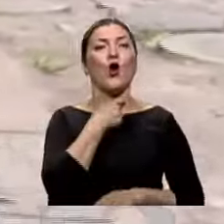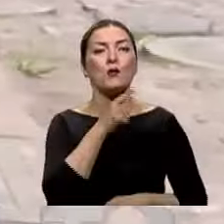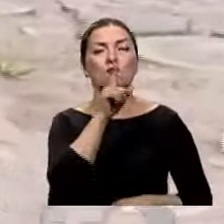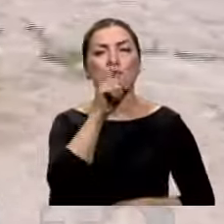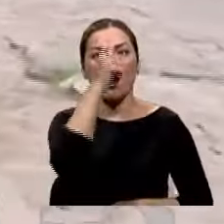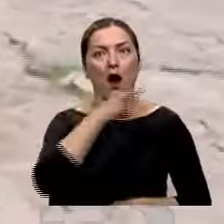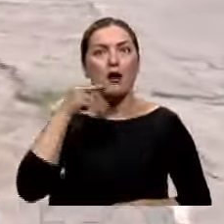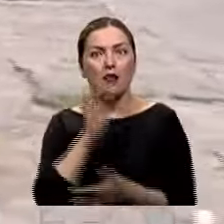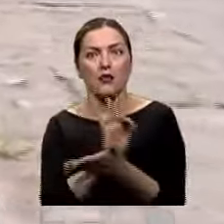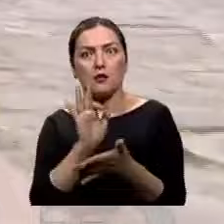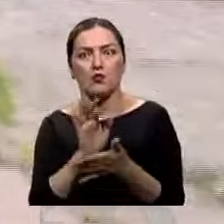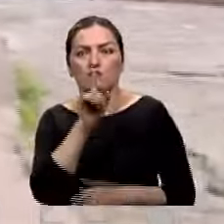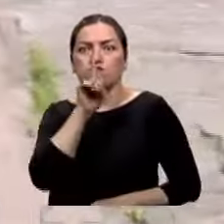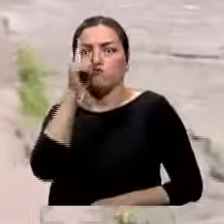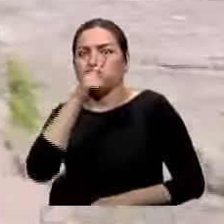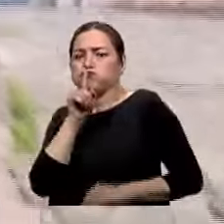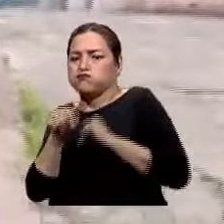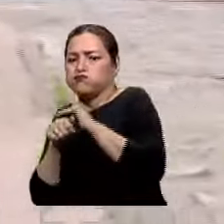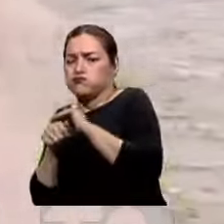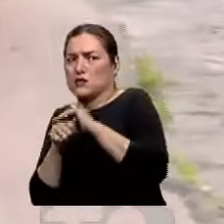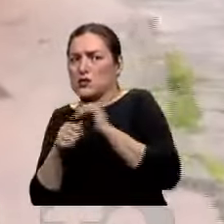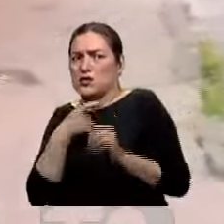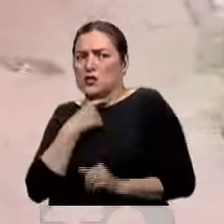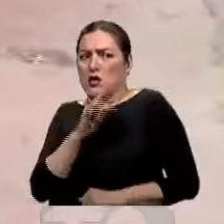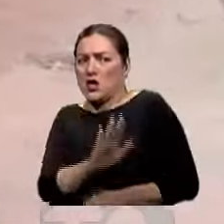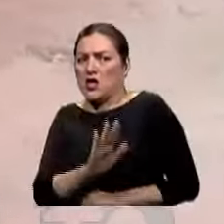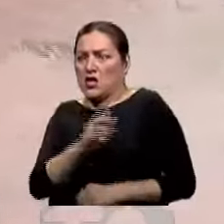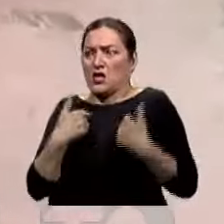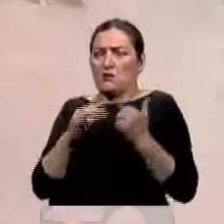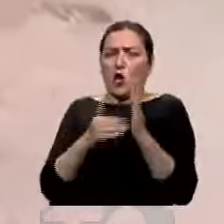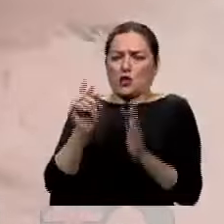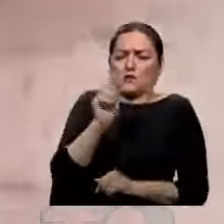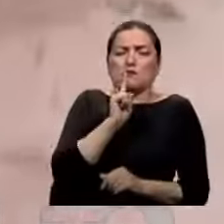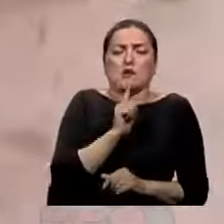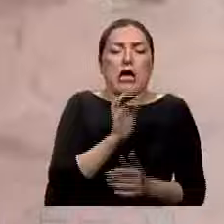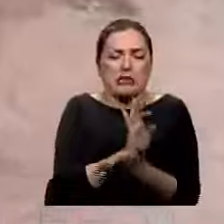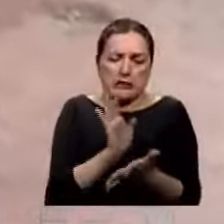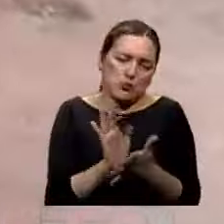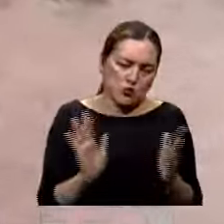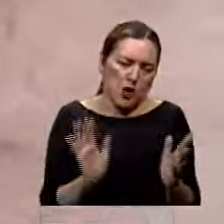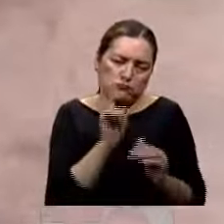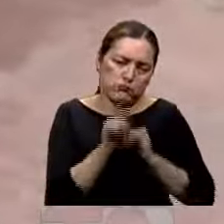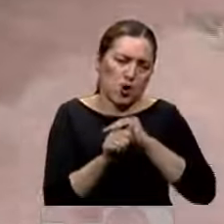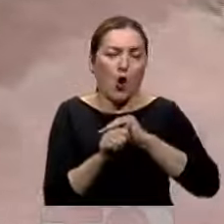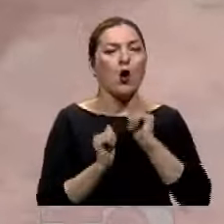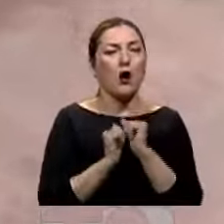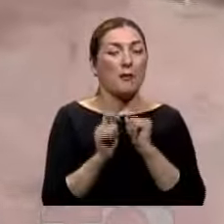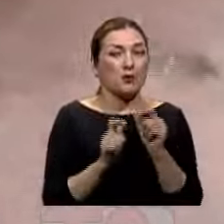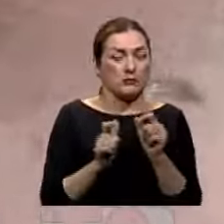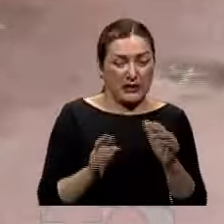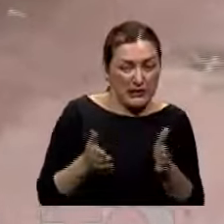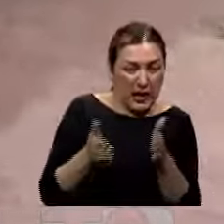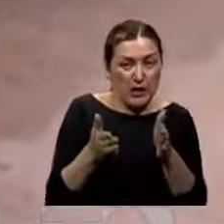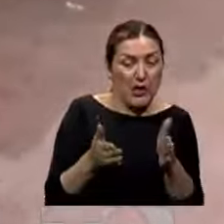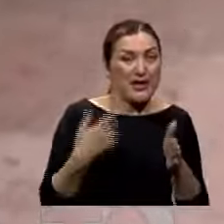represalias, no quieren salir justamente, pero mencionan de que en esta parte los delincuentes asaltan y se van corriendo justamente por estas calles que están siendo intervenidas por